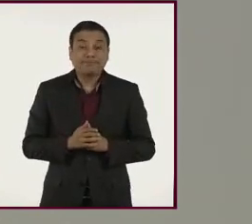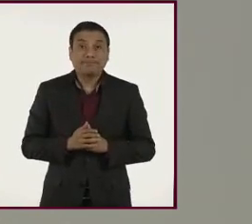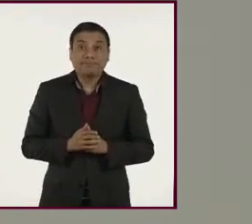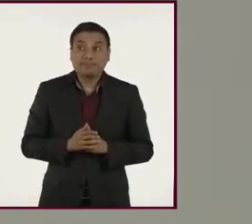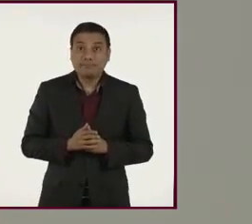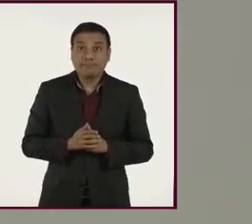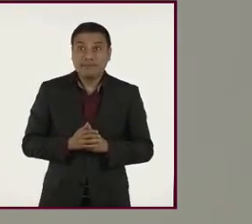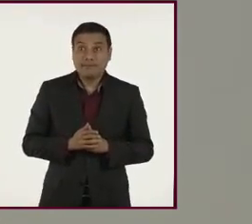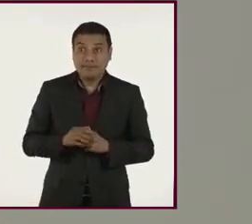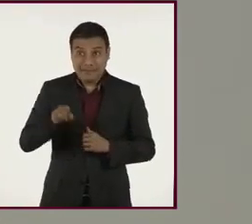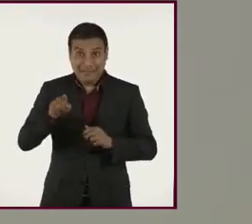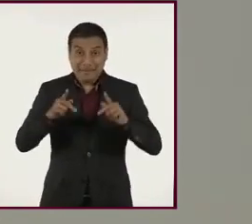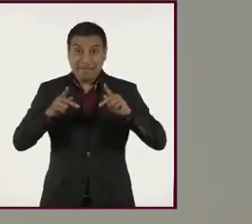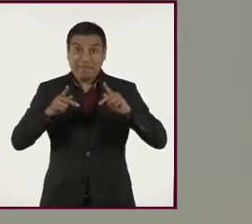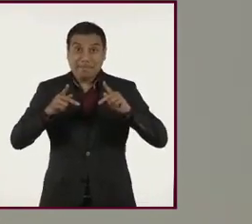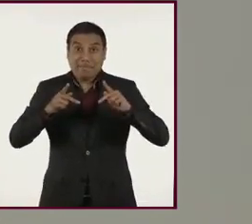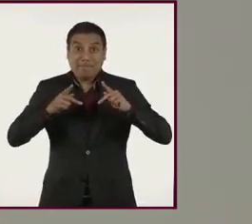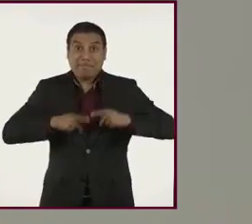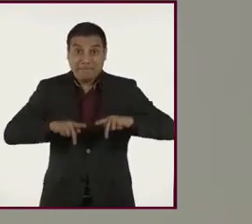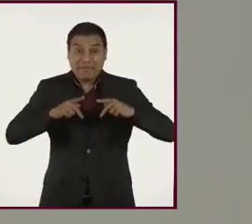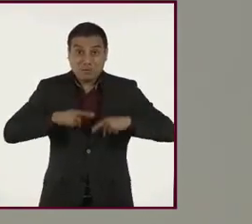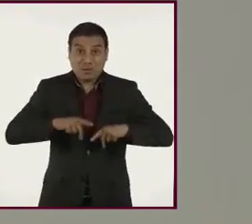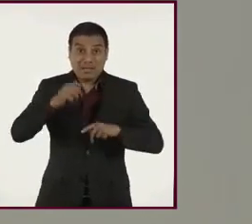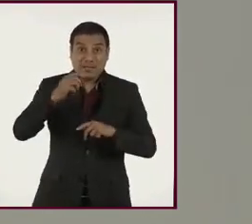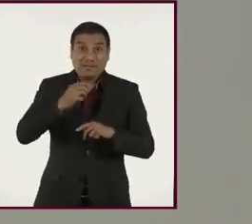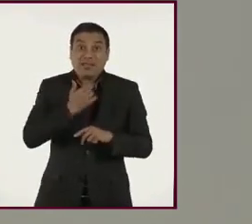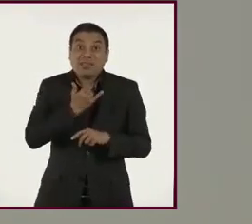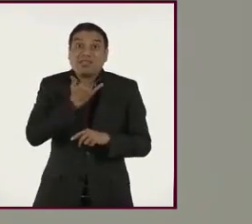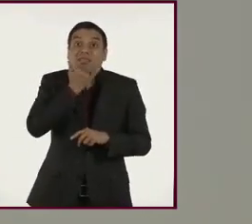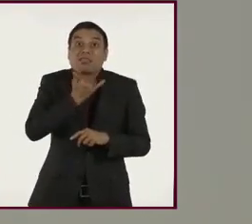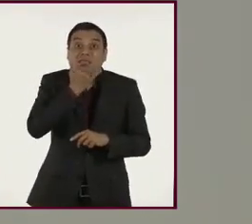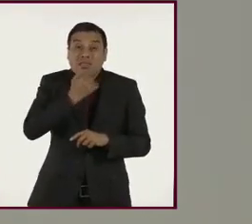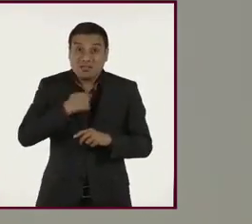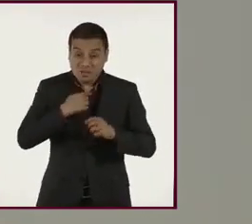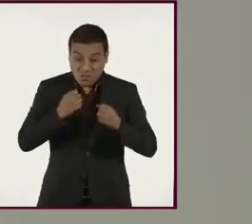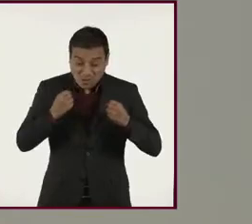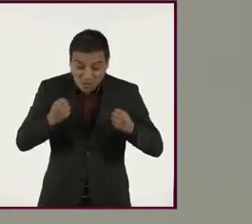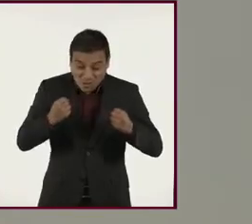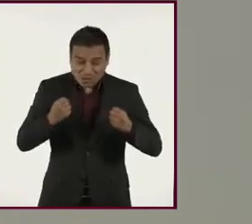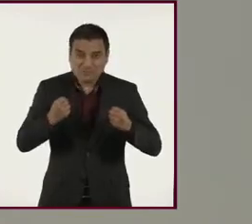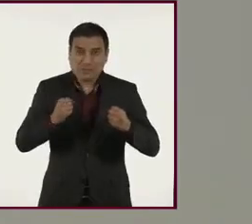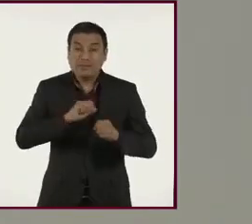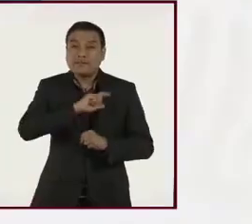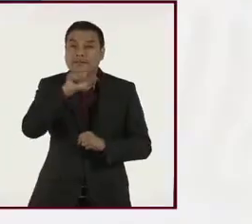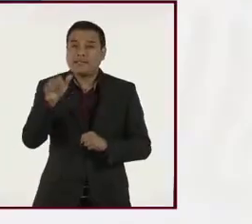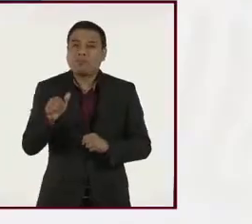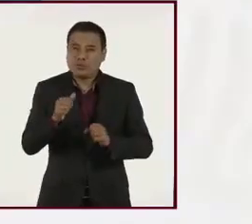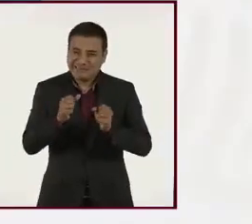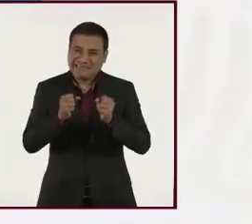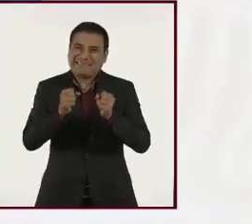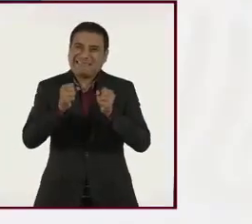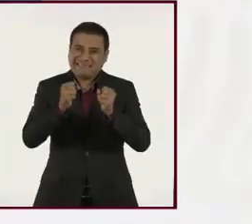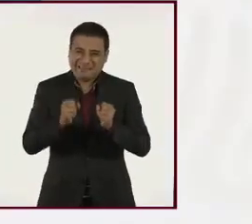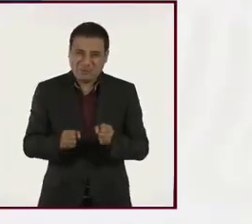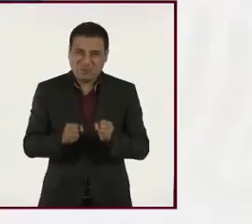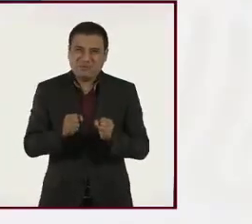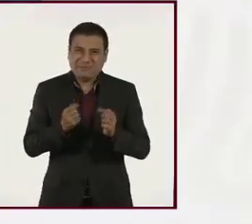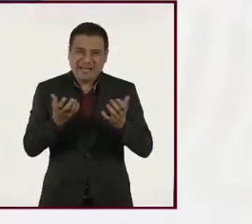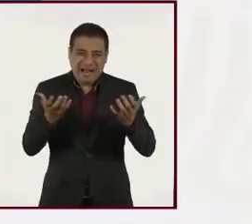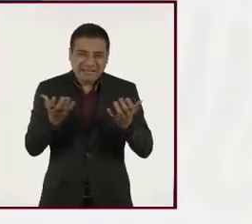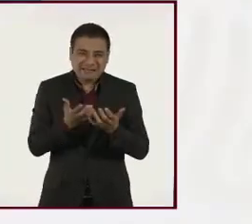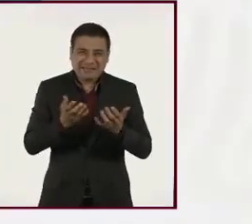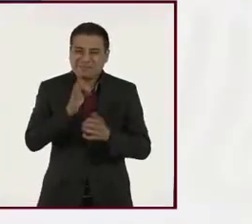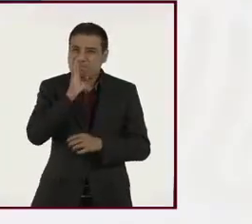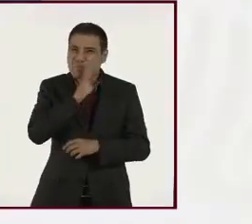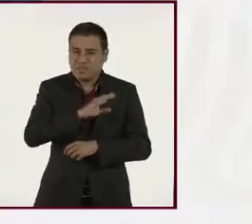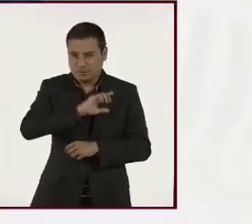estas percepciones distorsionadas de su imagen corporal y la obsesión por el control del peso es a que tengan conductas desadaptativas que iremos